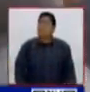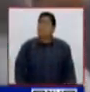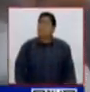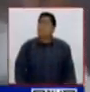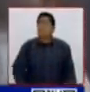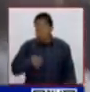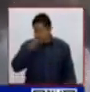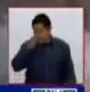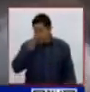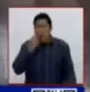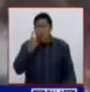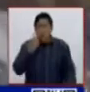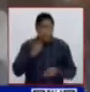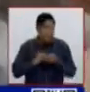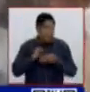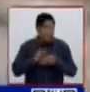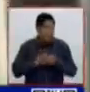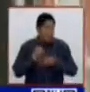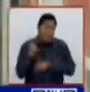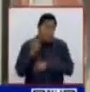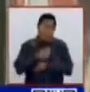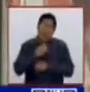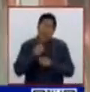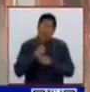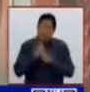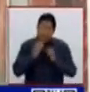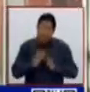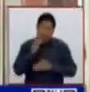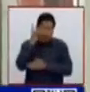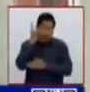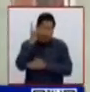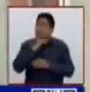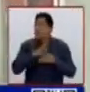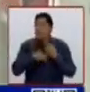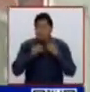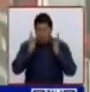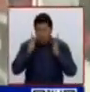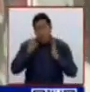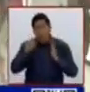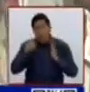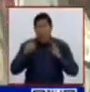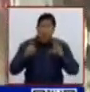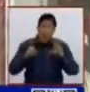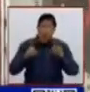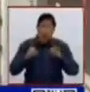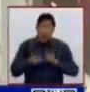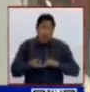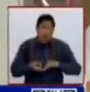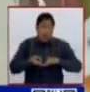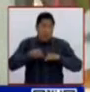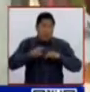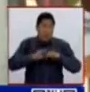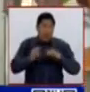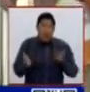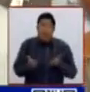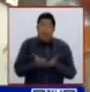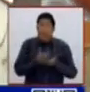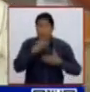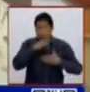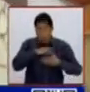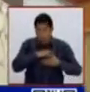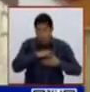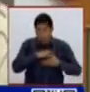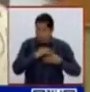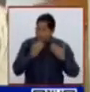Estamos cerca del 1 de mayo, Día del Trabajador Boliviano, y todos están atentos a si va a existir o no un incremento salarial que hasta el